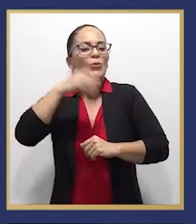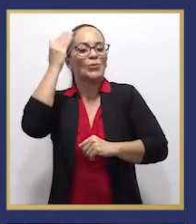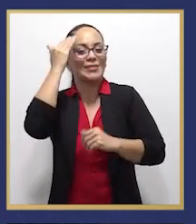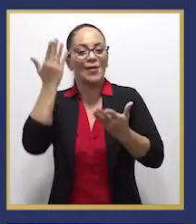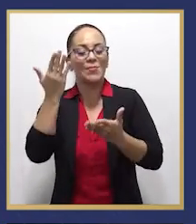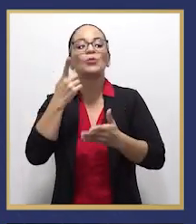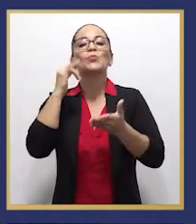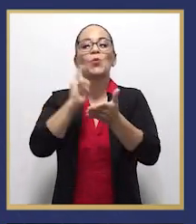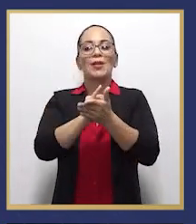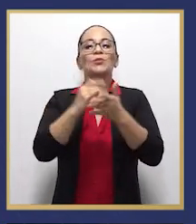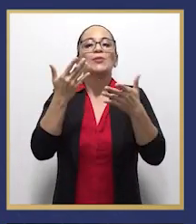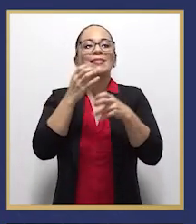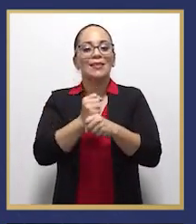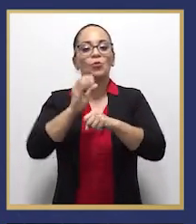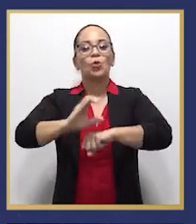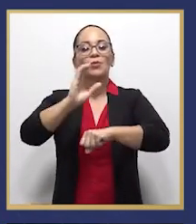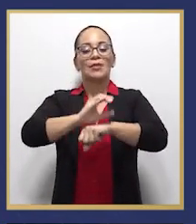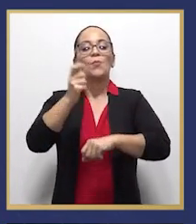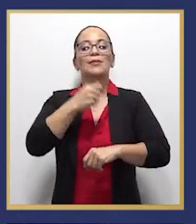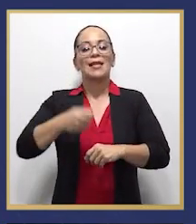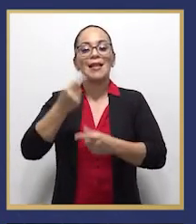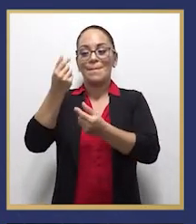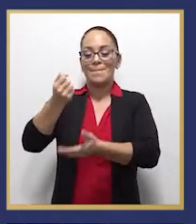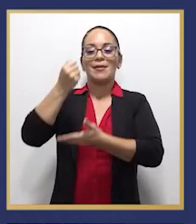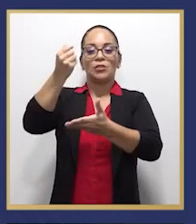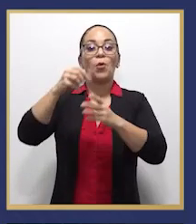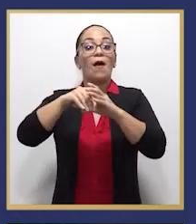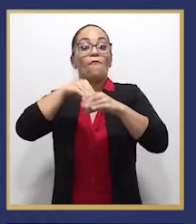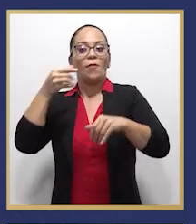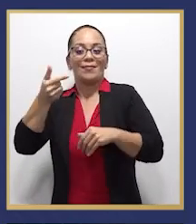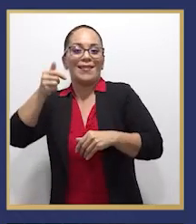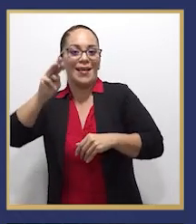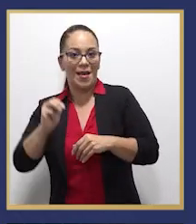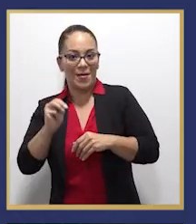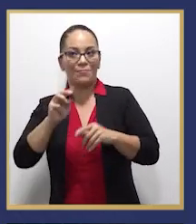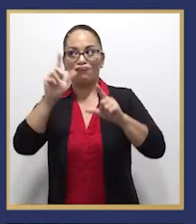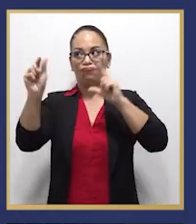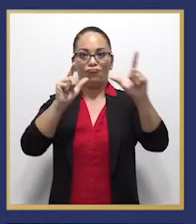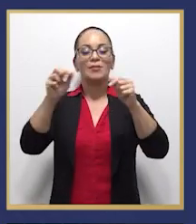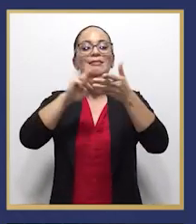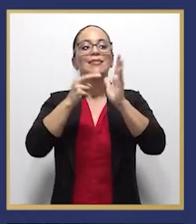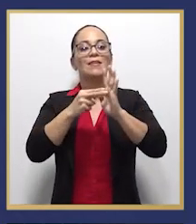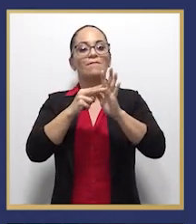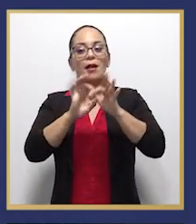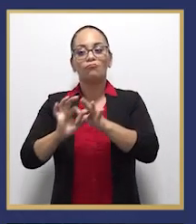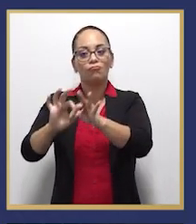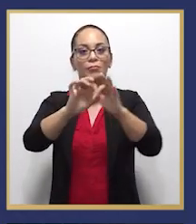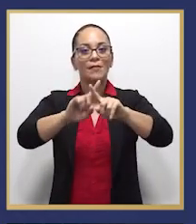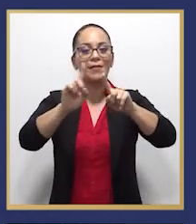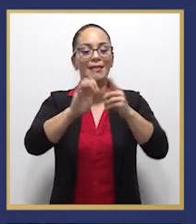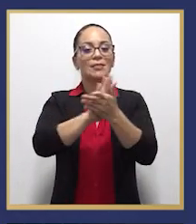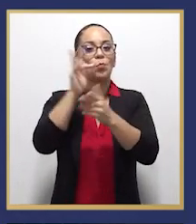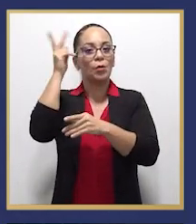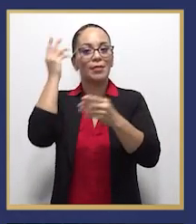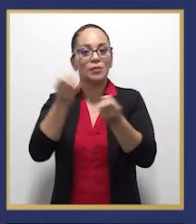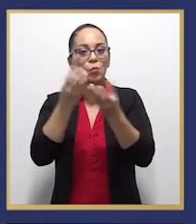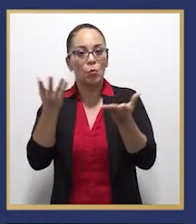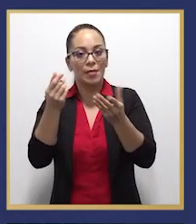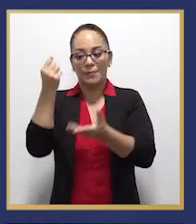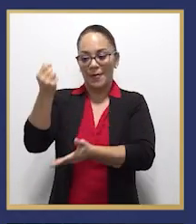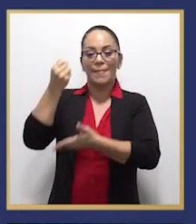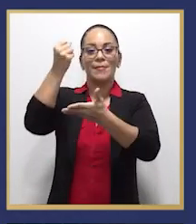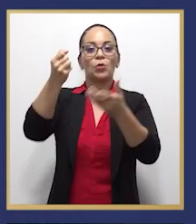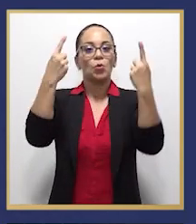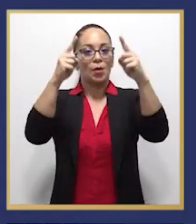clarísimo por eso creamos el consejo presidencial de inversión fuera de gam un órgano que articula las diferentes políticas públicas para que la